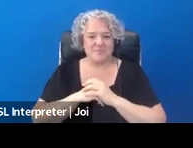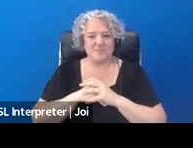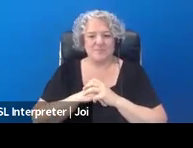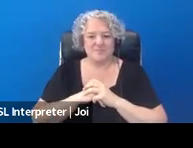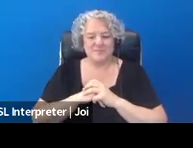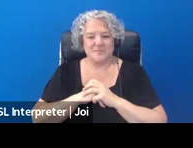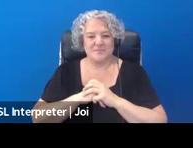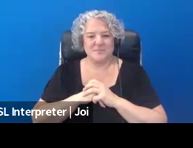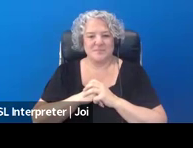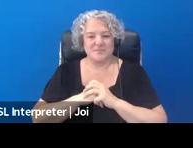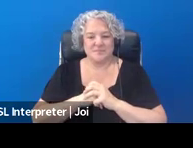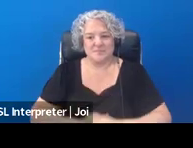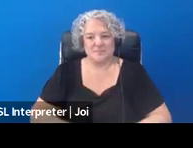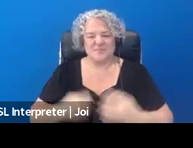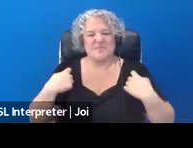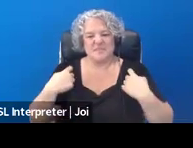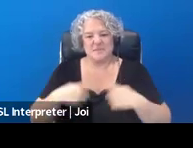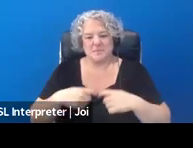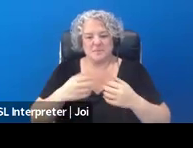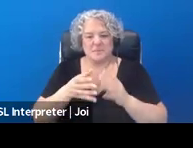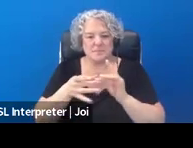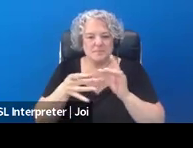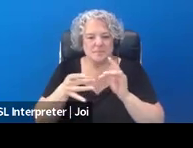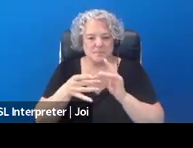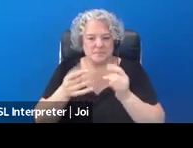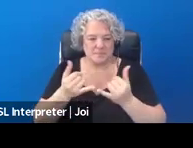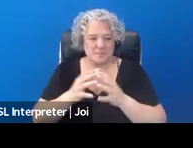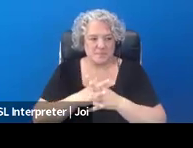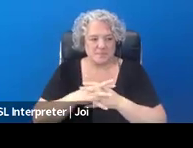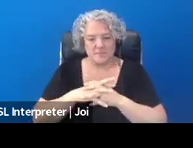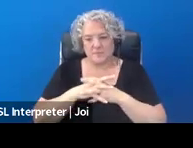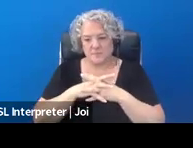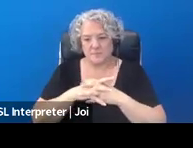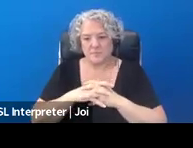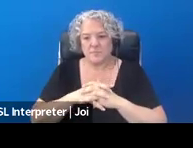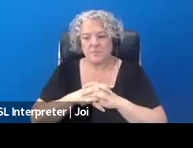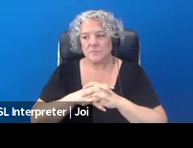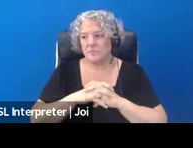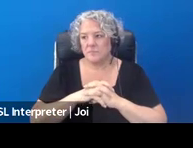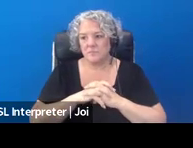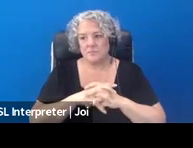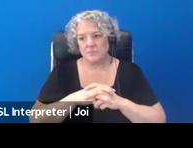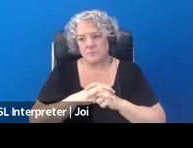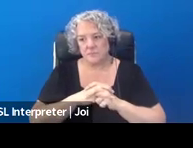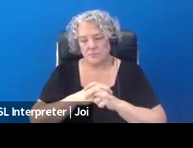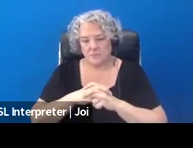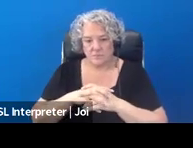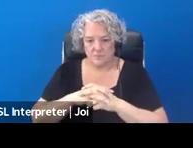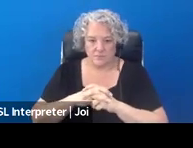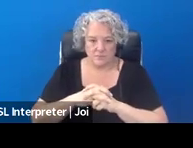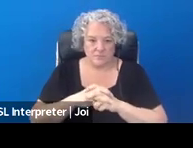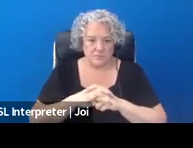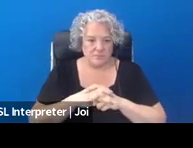Hola, buenas tardes a todos. Yo soy Talis. Estoy aquí con mi cointérprete, Irwin, y venimos representando a Tilde, la Cooperativa de Justicia